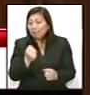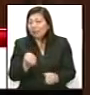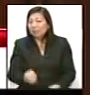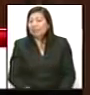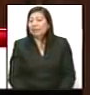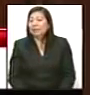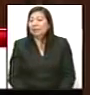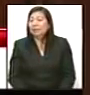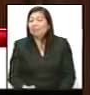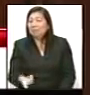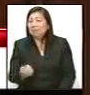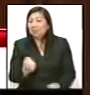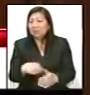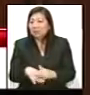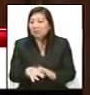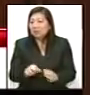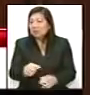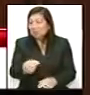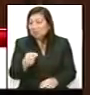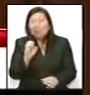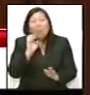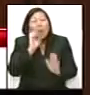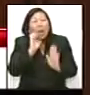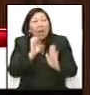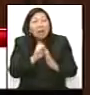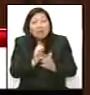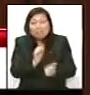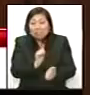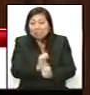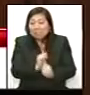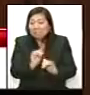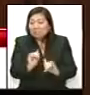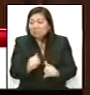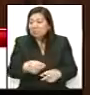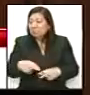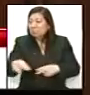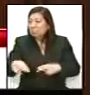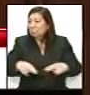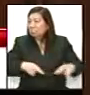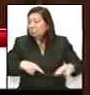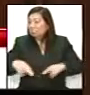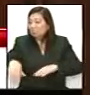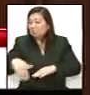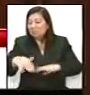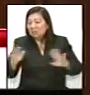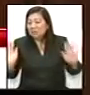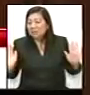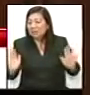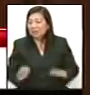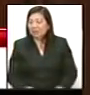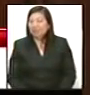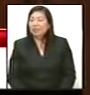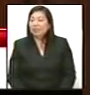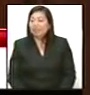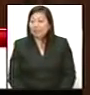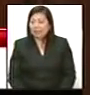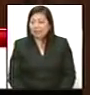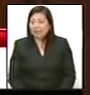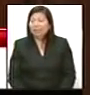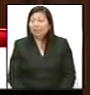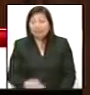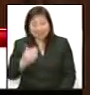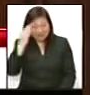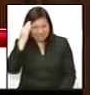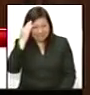la muchacha, la empleada, la que le abrió la puerta. La empleada se va presa y el ladrón sigue caminando libre y plenamente. ¿Se dan